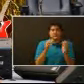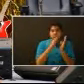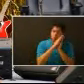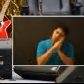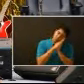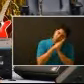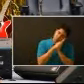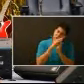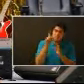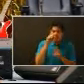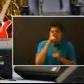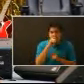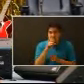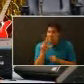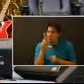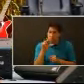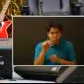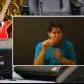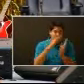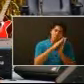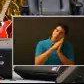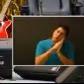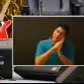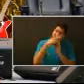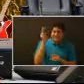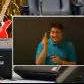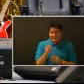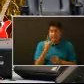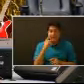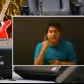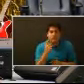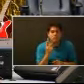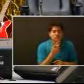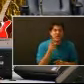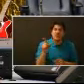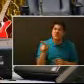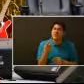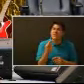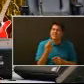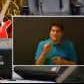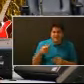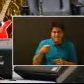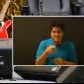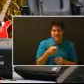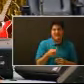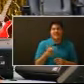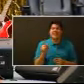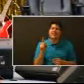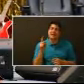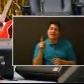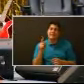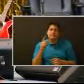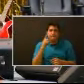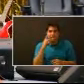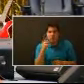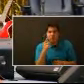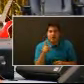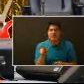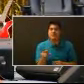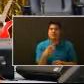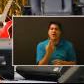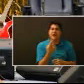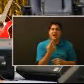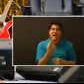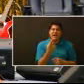anda como león rugiente buscando a quien devorar, el acusador anda de día y de noche buscando a quien acusar,